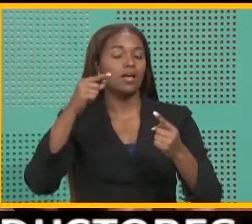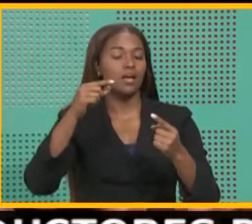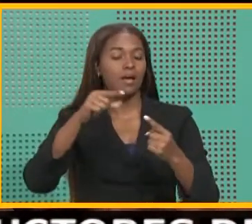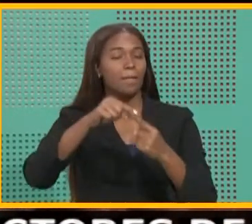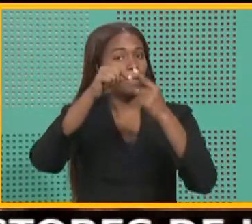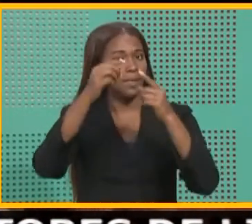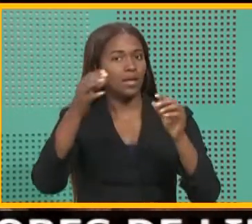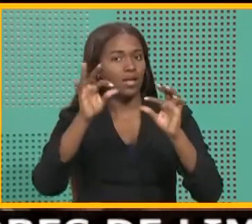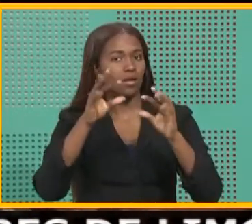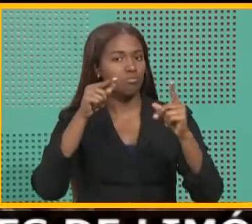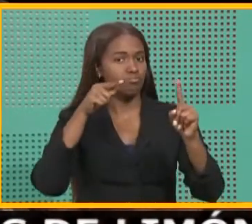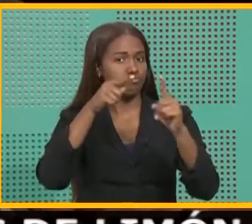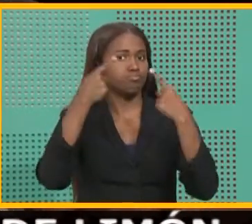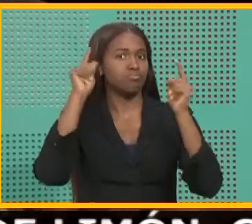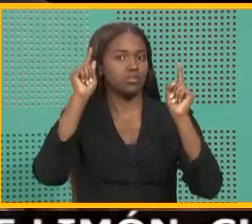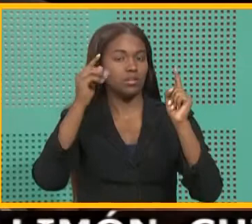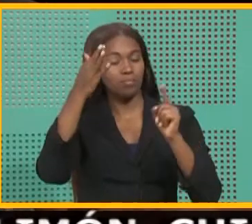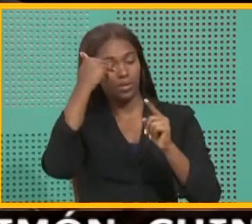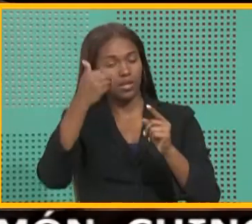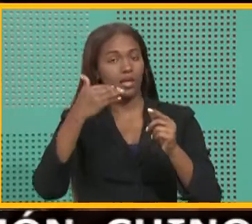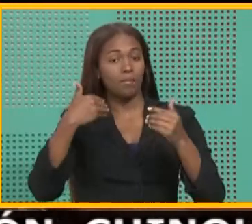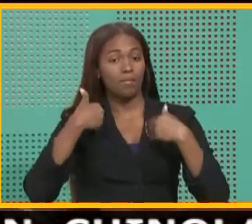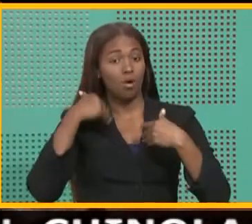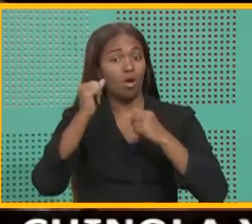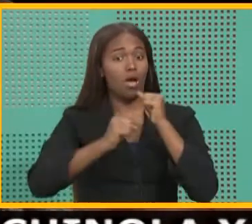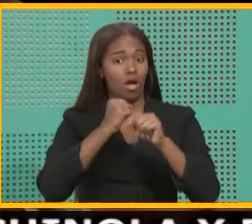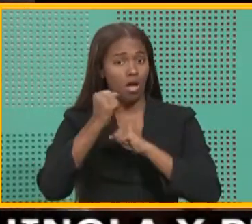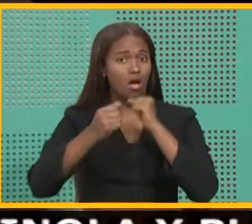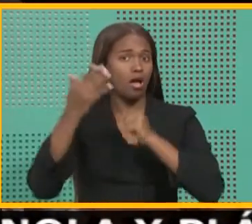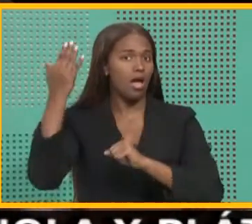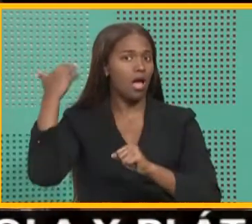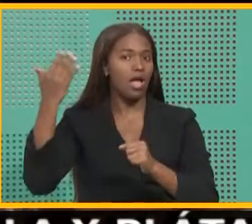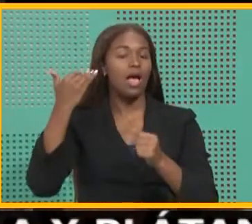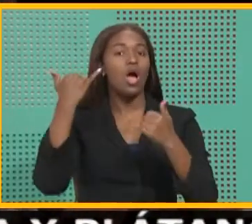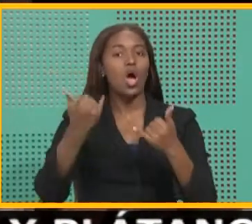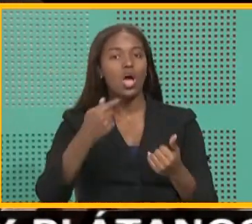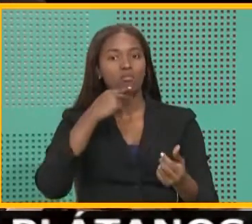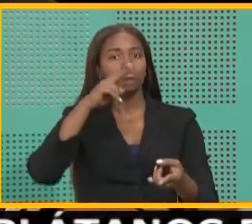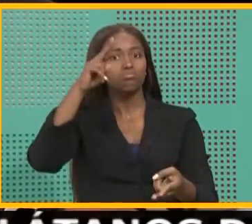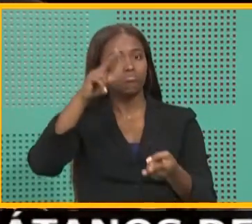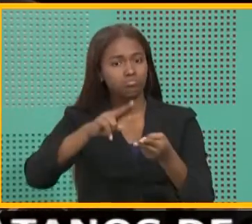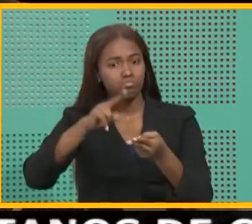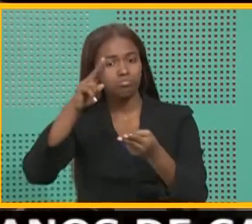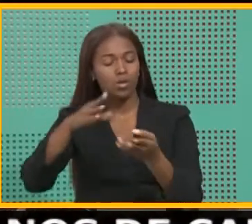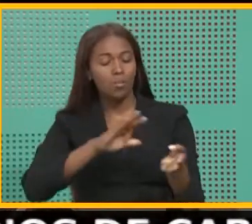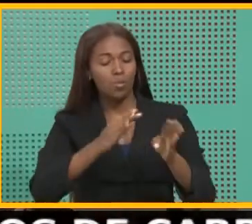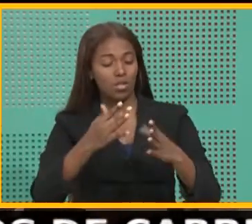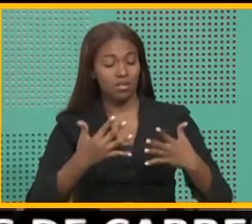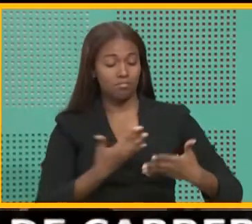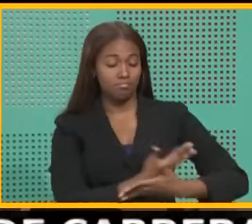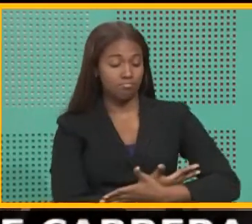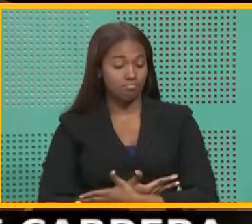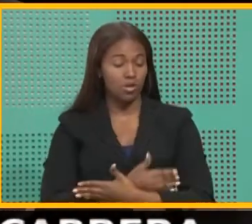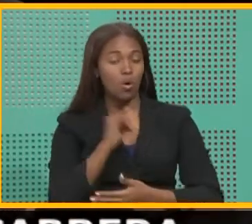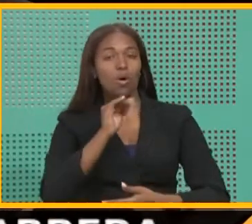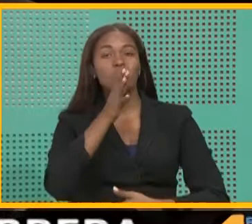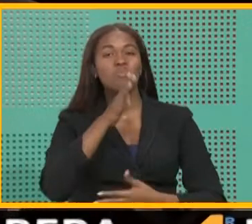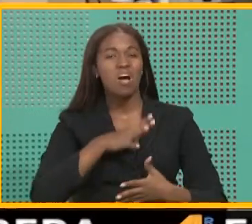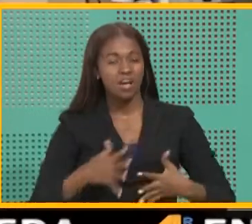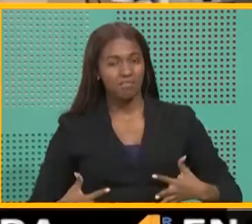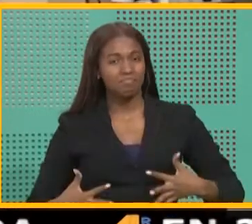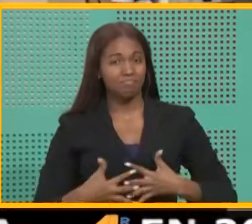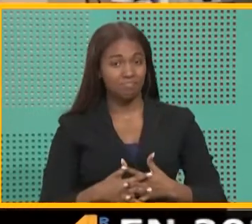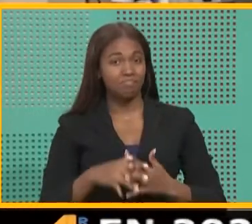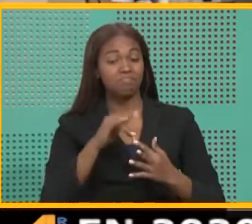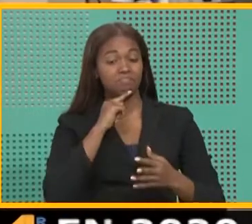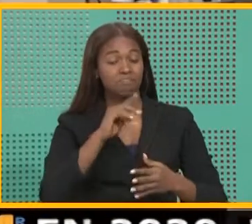años el país retrocede en términos de mortalidad, en cantidad de muertos, tanto de mujeres como de niños. Así que hemos tenido un avance en ese indicador.